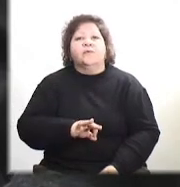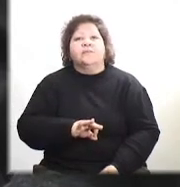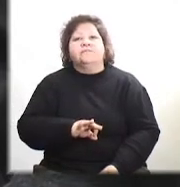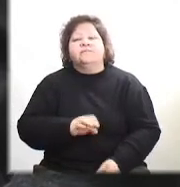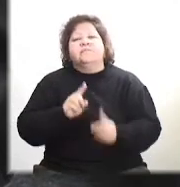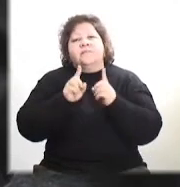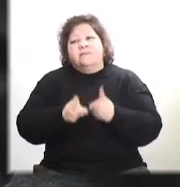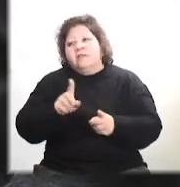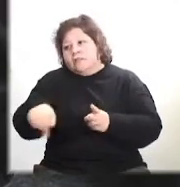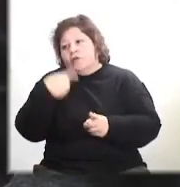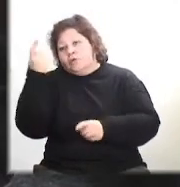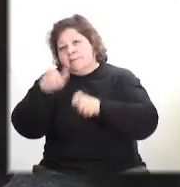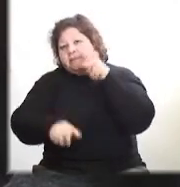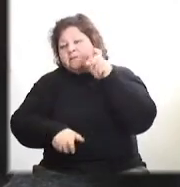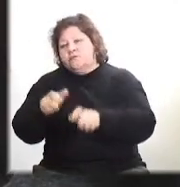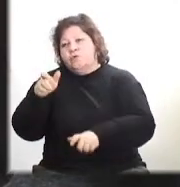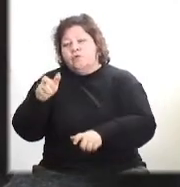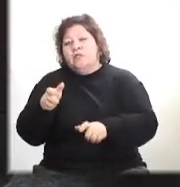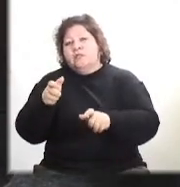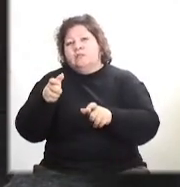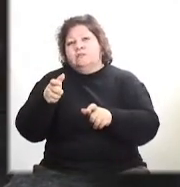soberanía popular y que los reyes,